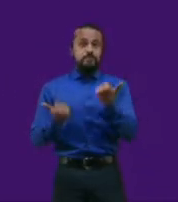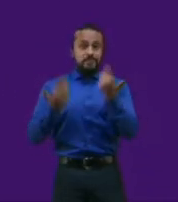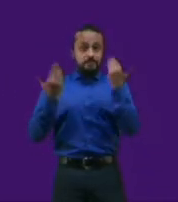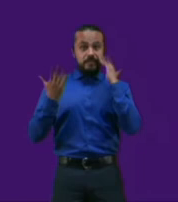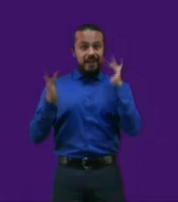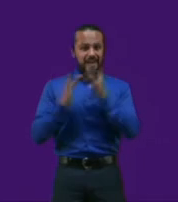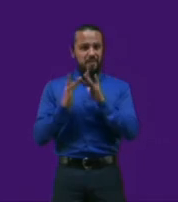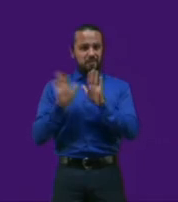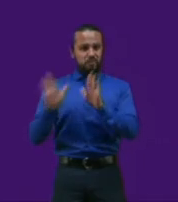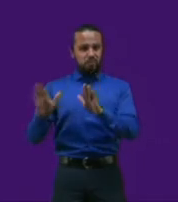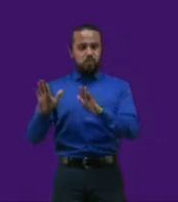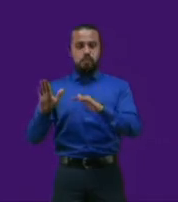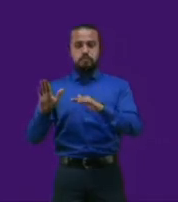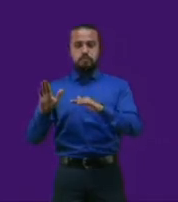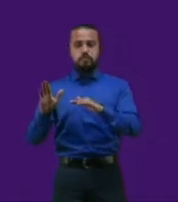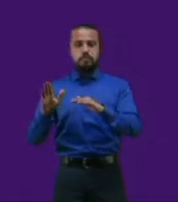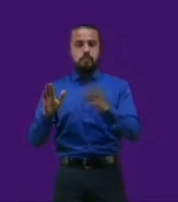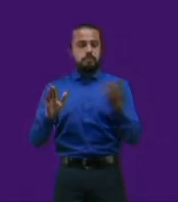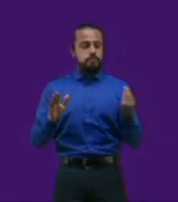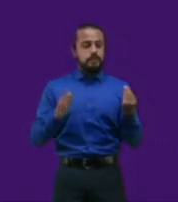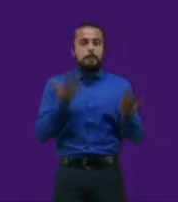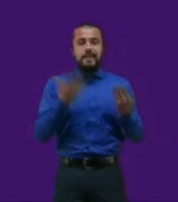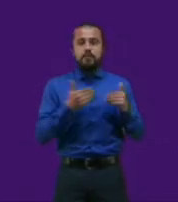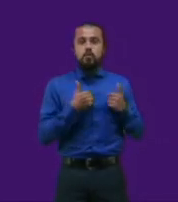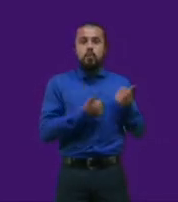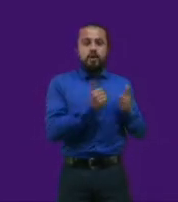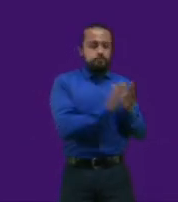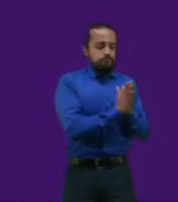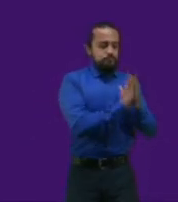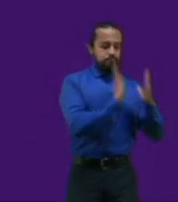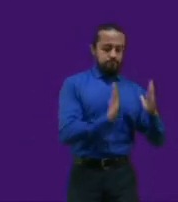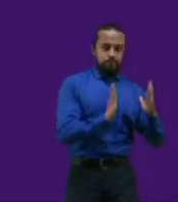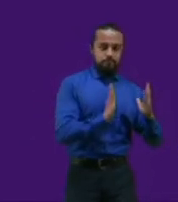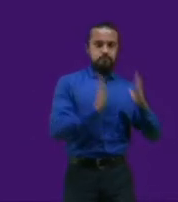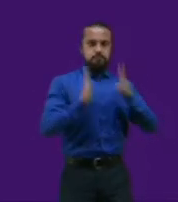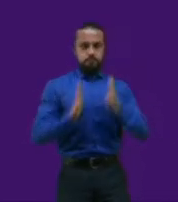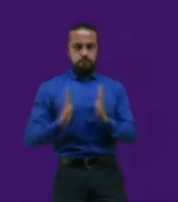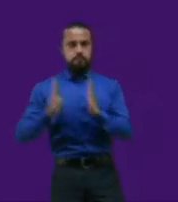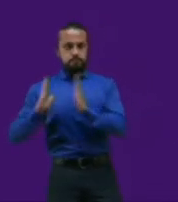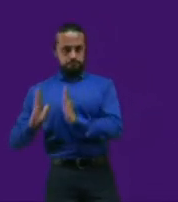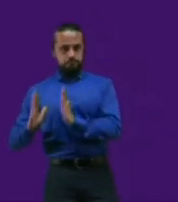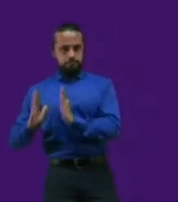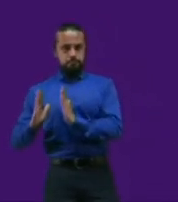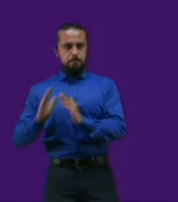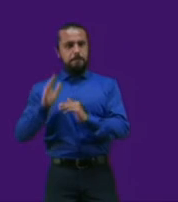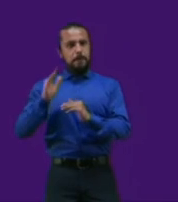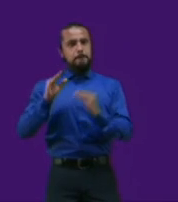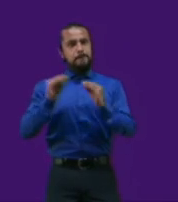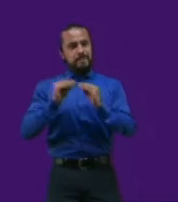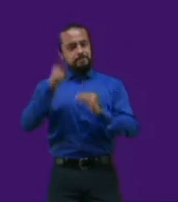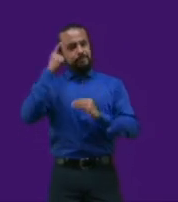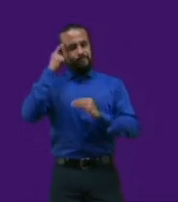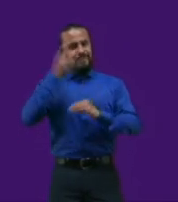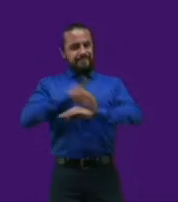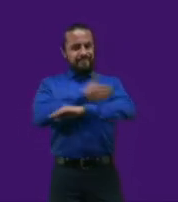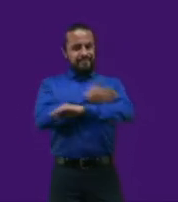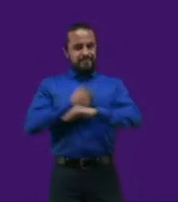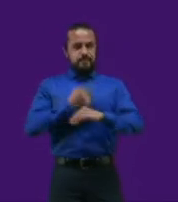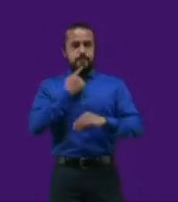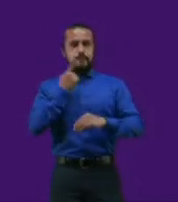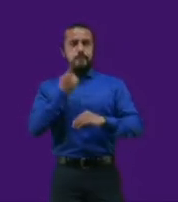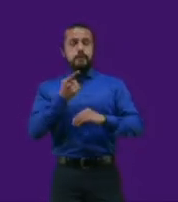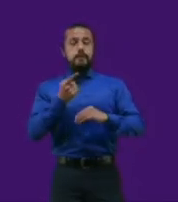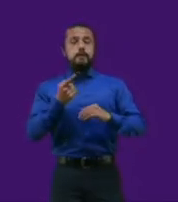es como dependiendo de la etapa, o sea, como... pero piensa lo que te decía, más allá, digamos, como de